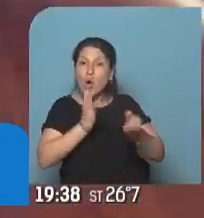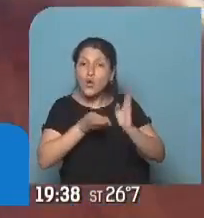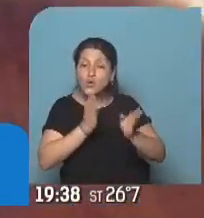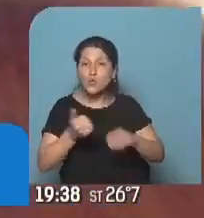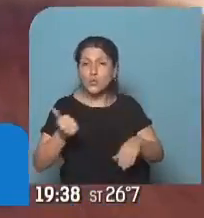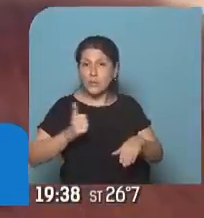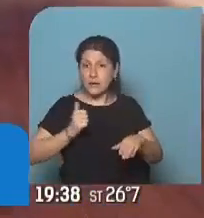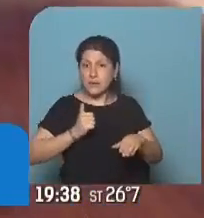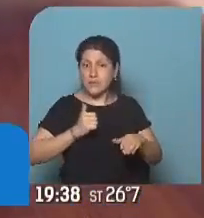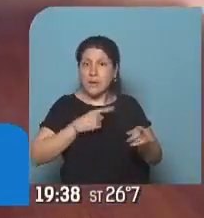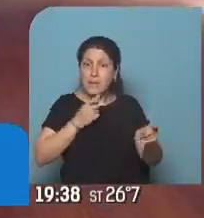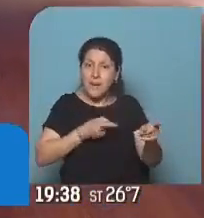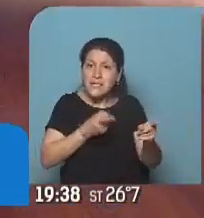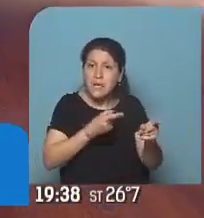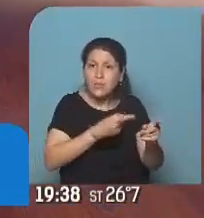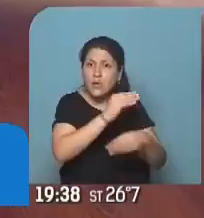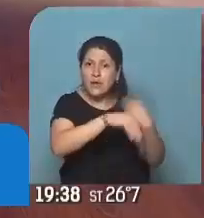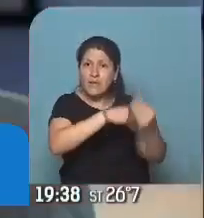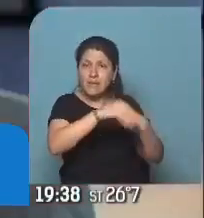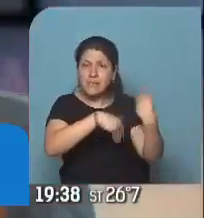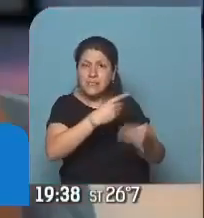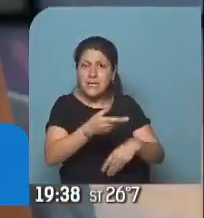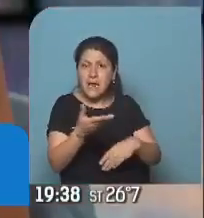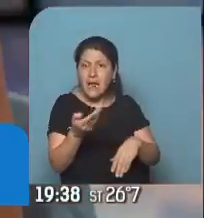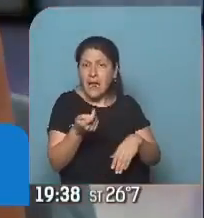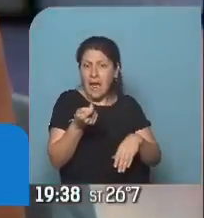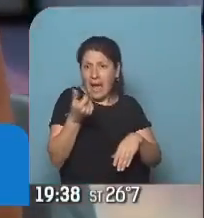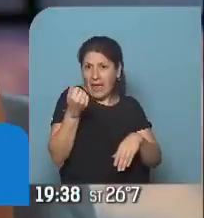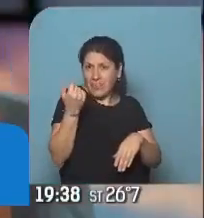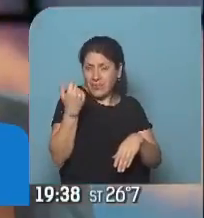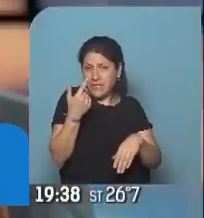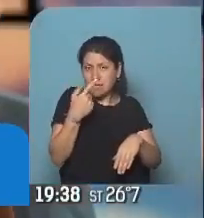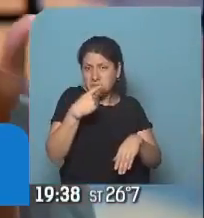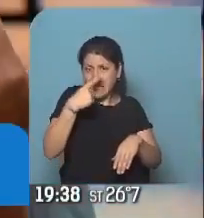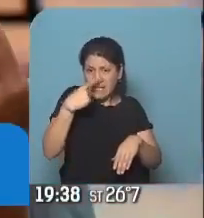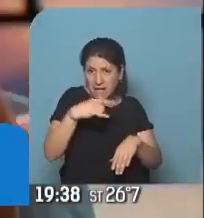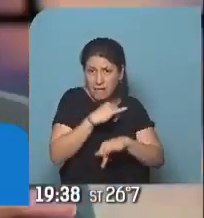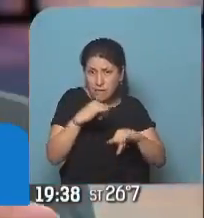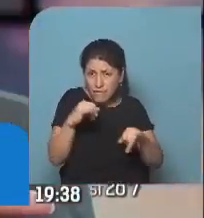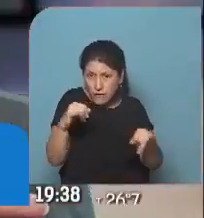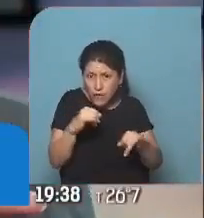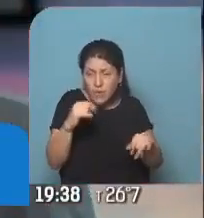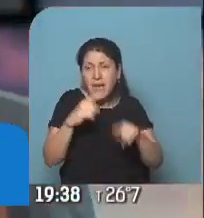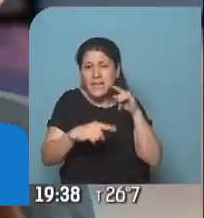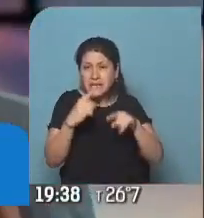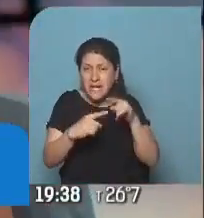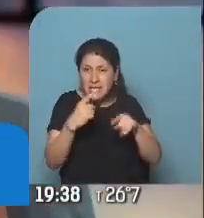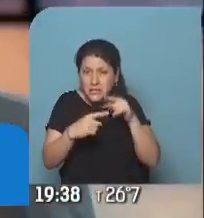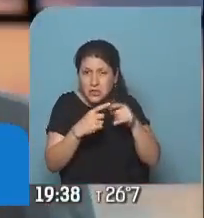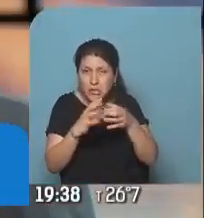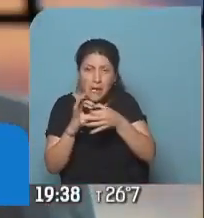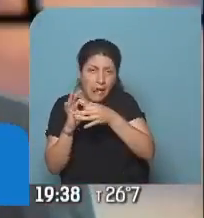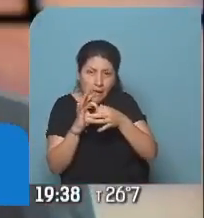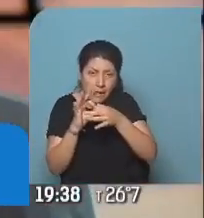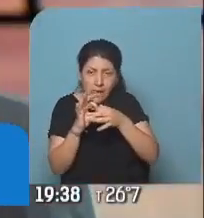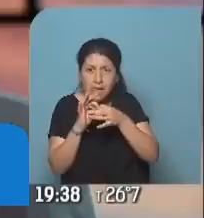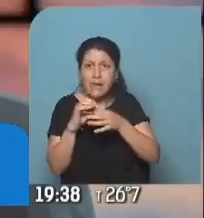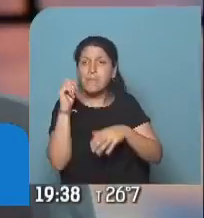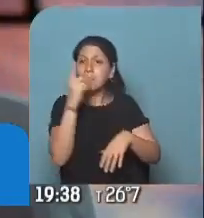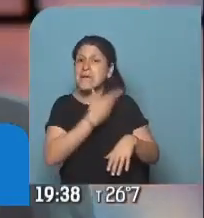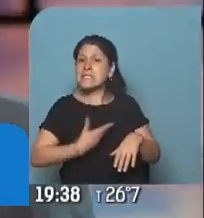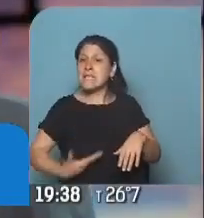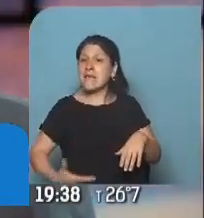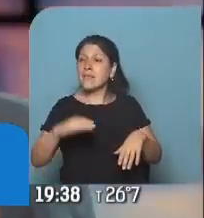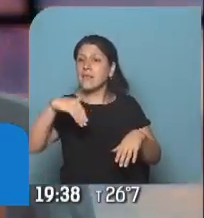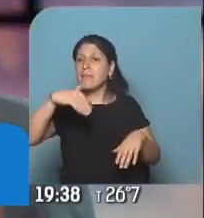a familiares. Hay un informe en las últimas horas que ustedes han dado a conocer a propósito de la conspiración de la que continúa hablando Nicolás Maduro. ¿En qué